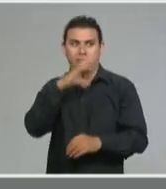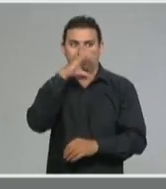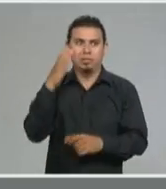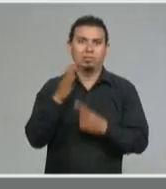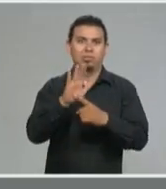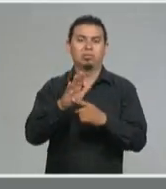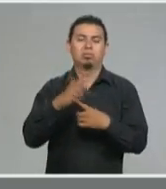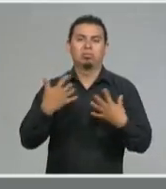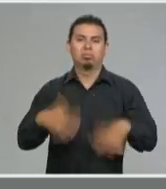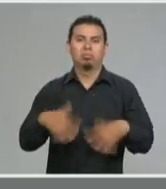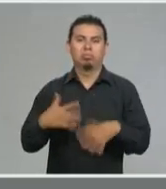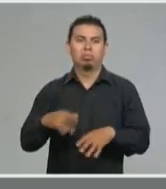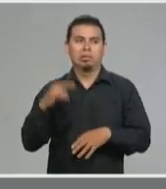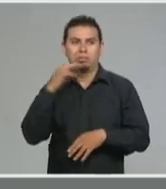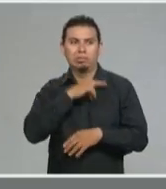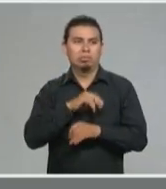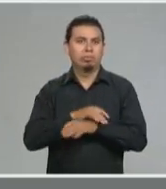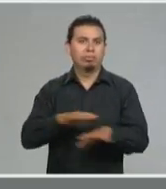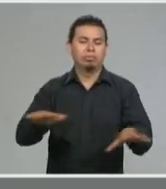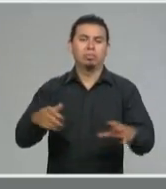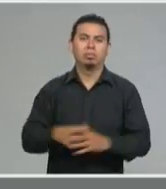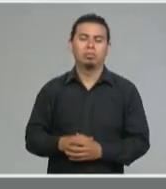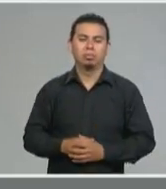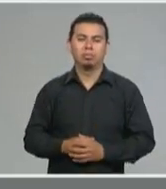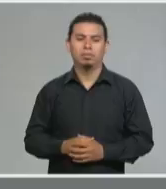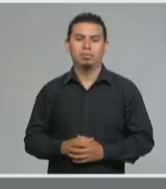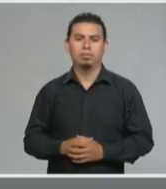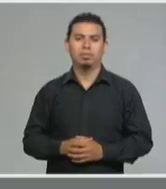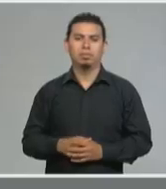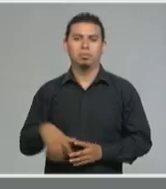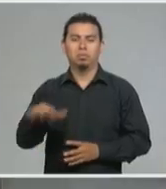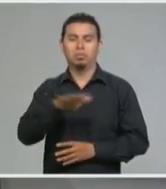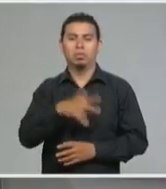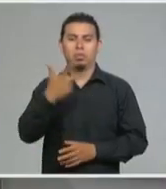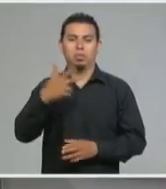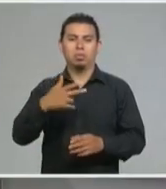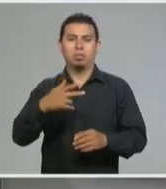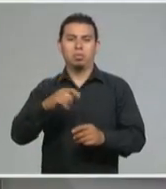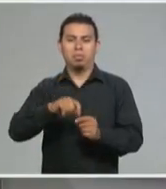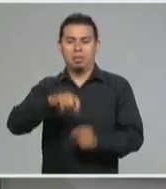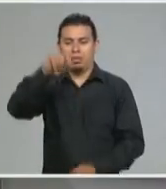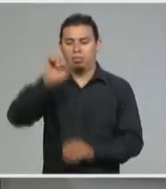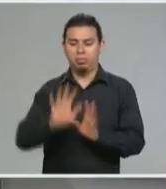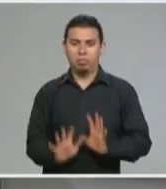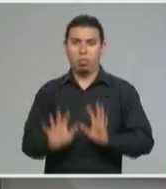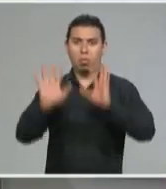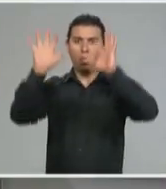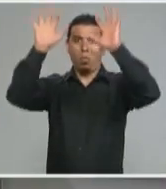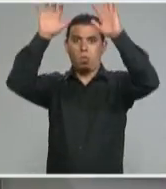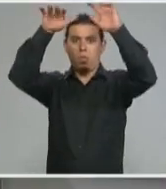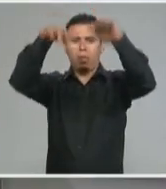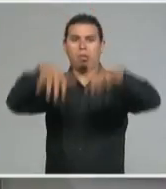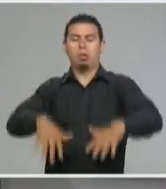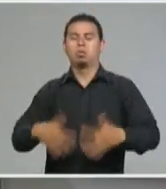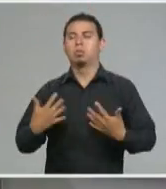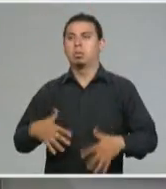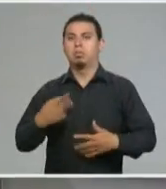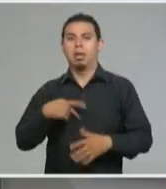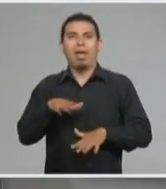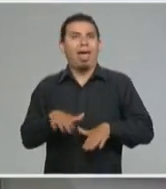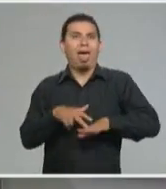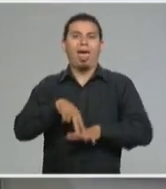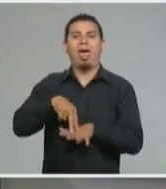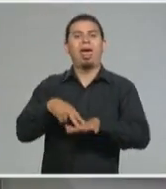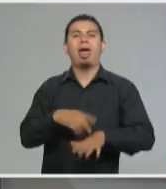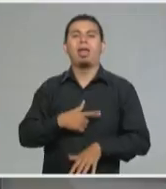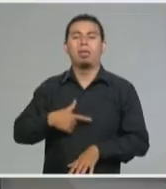también de una competencia internacional de surf cuyas olas de casi 8 metros han sido para ellos una delicia. En el Istmo de